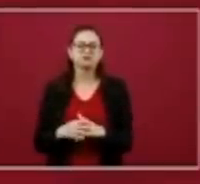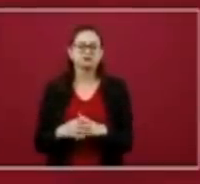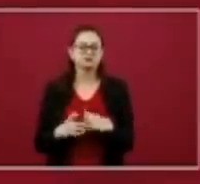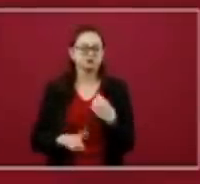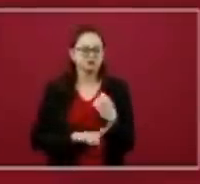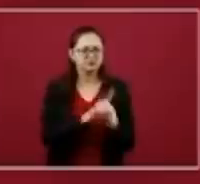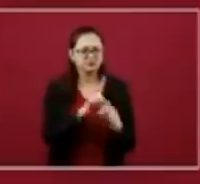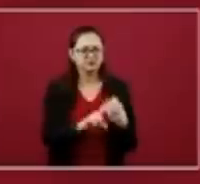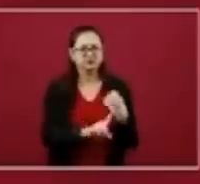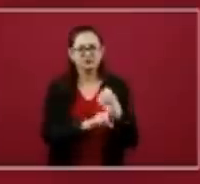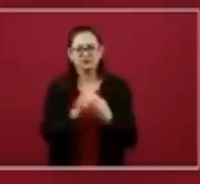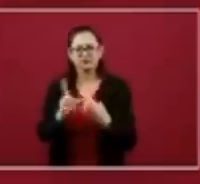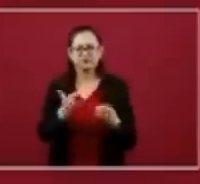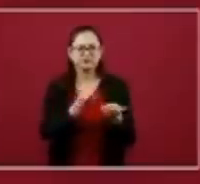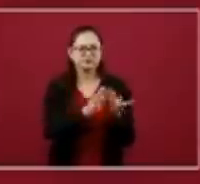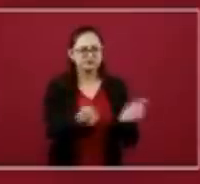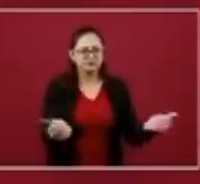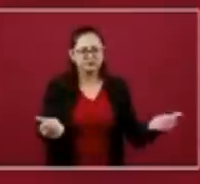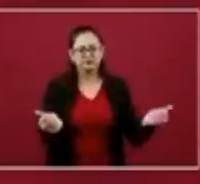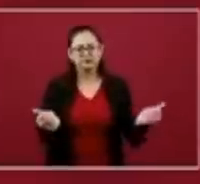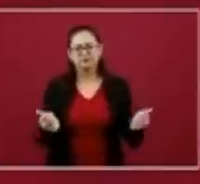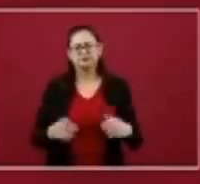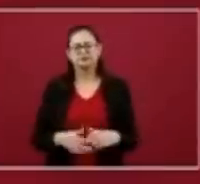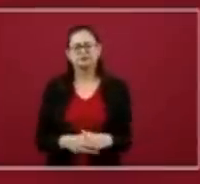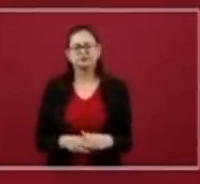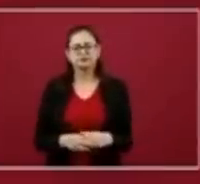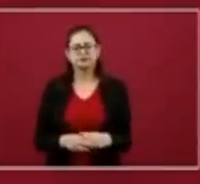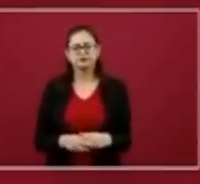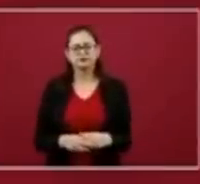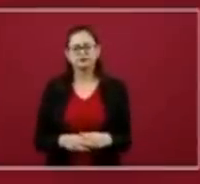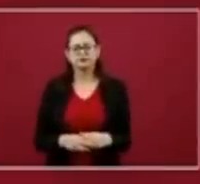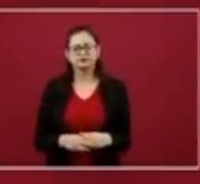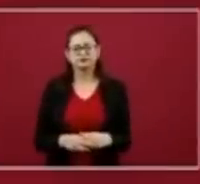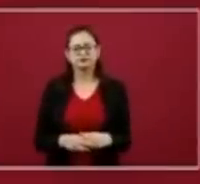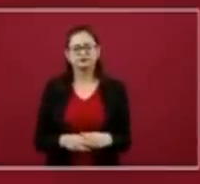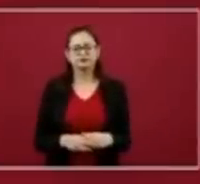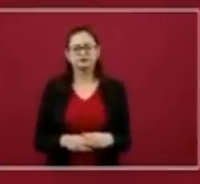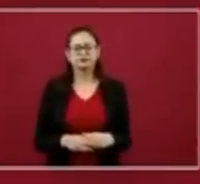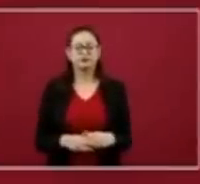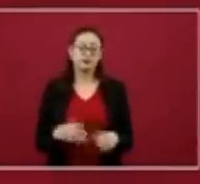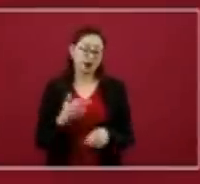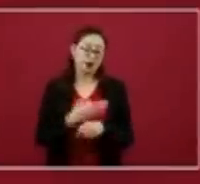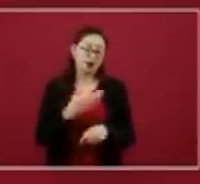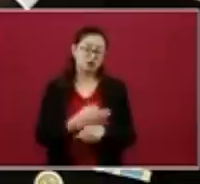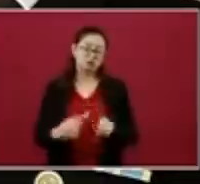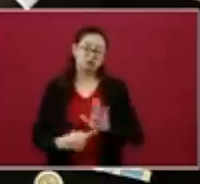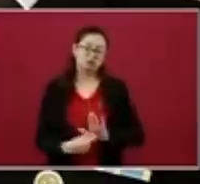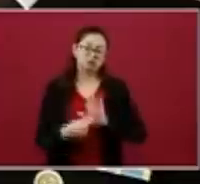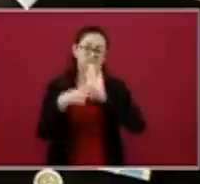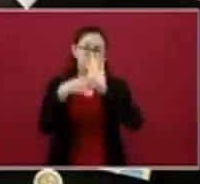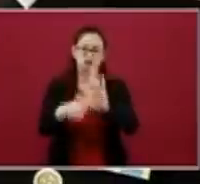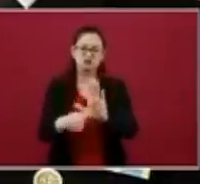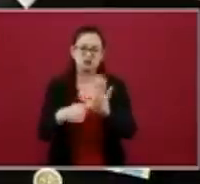resolver este problema. Los resultados pues los van a conocer.